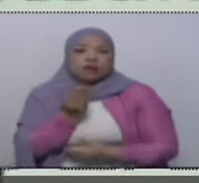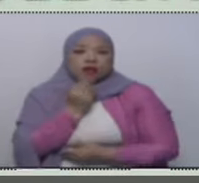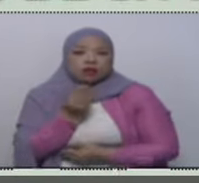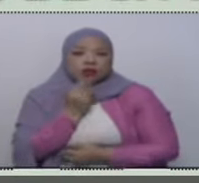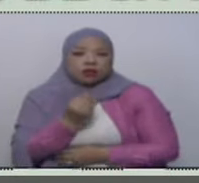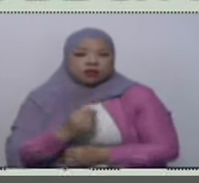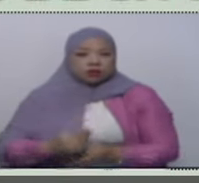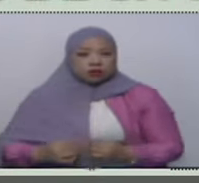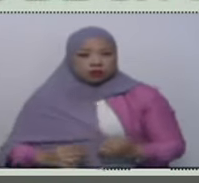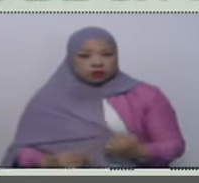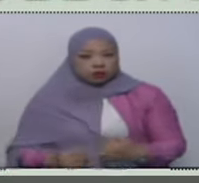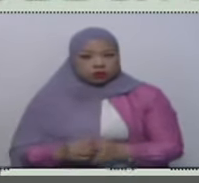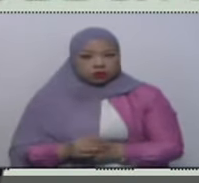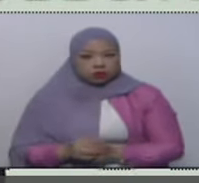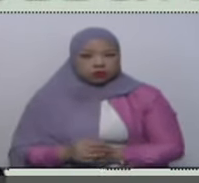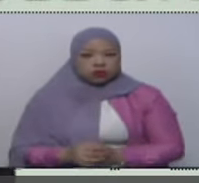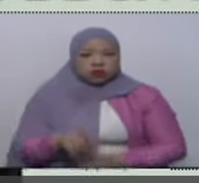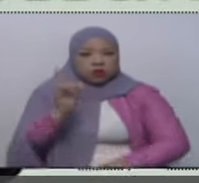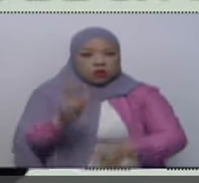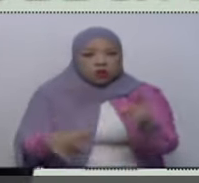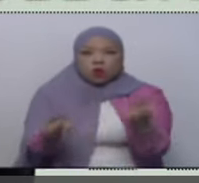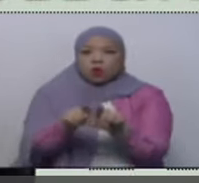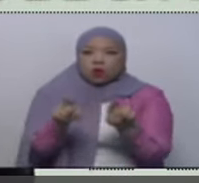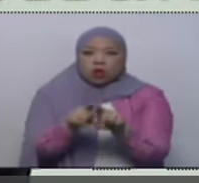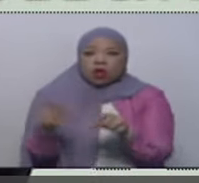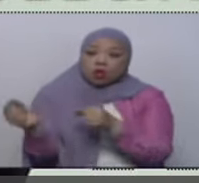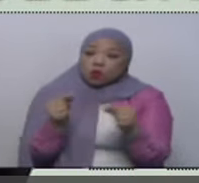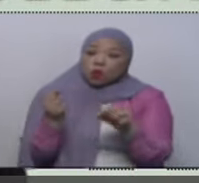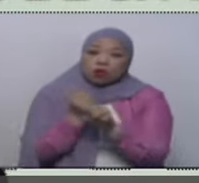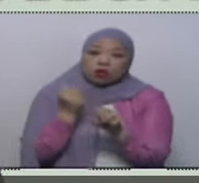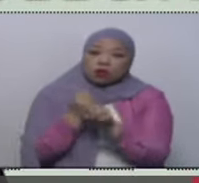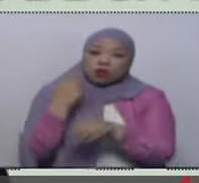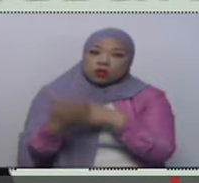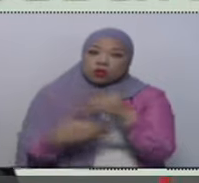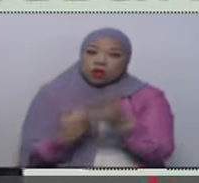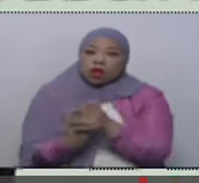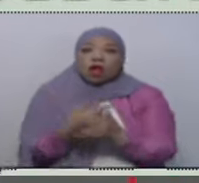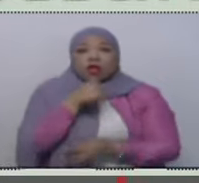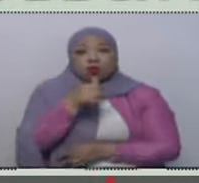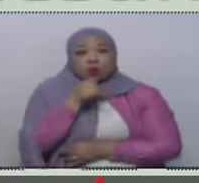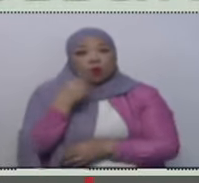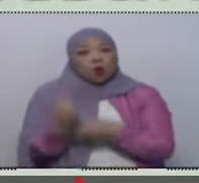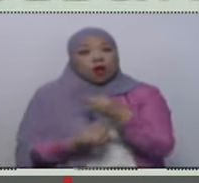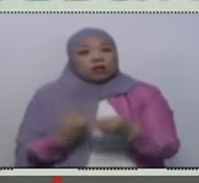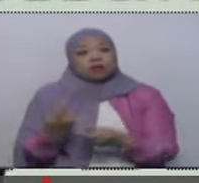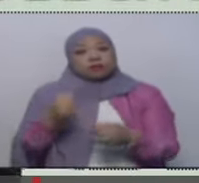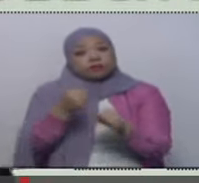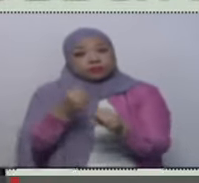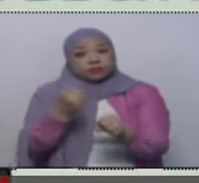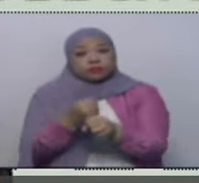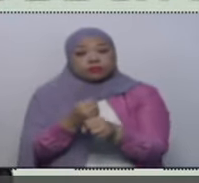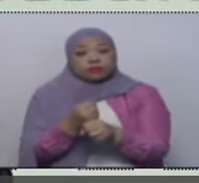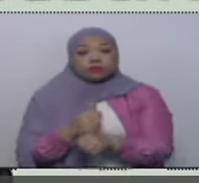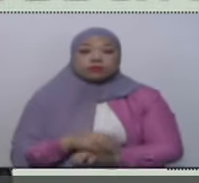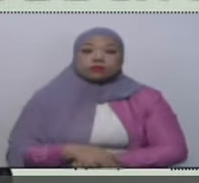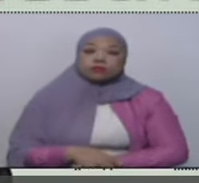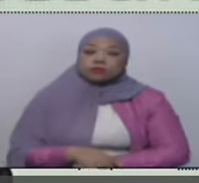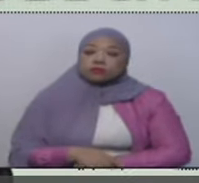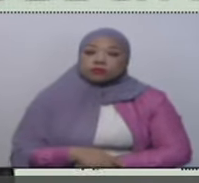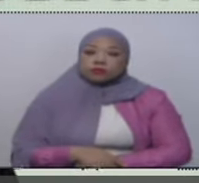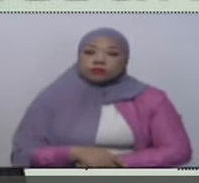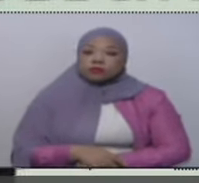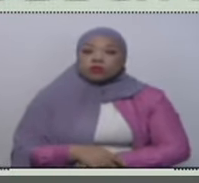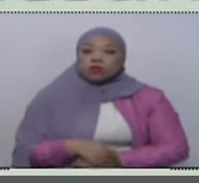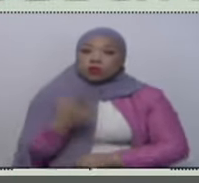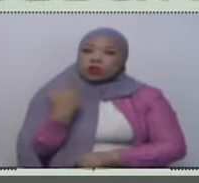Y ellos, aparatos mediáticos, no hablaban que bueno, era Israel que asesinó el líder de Hamas en